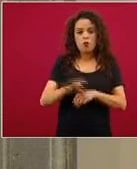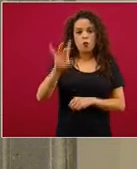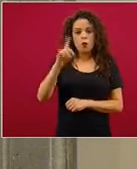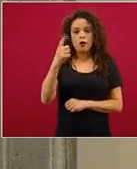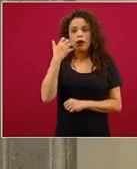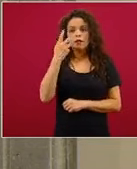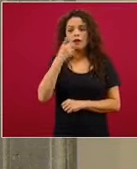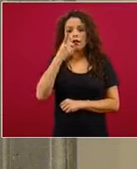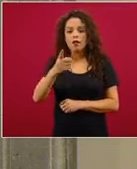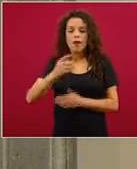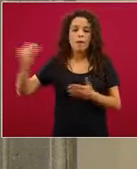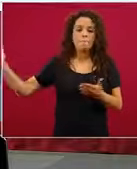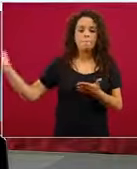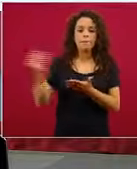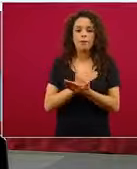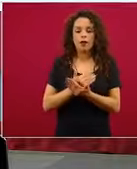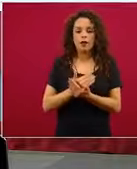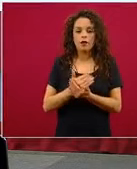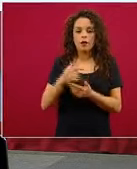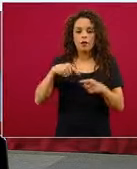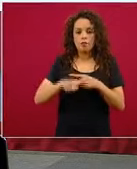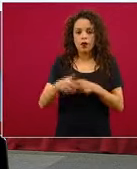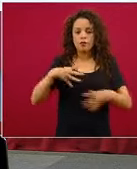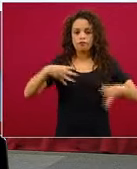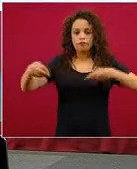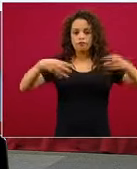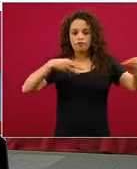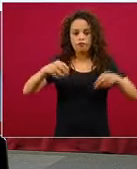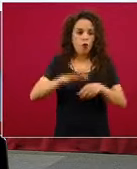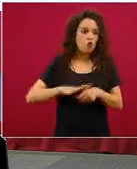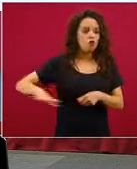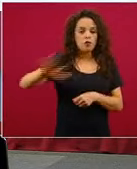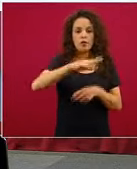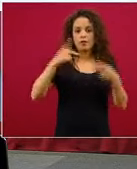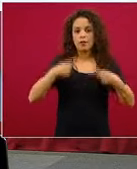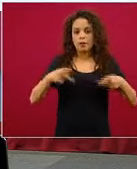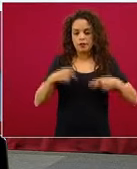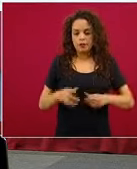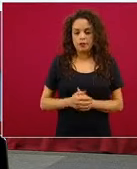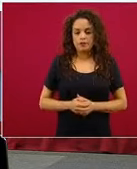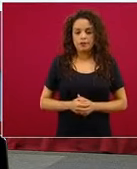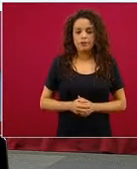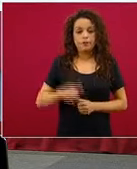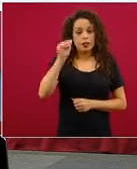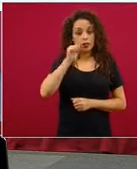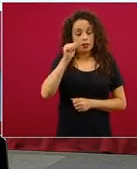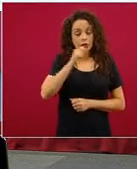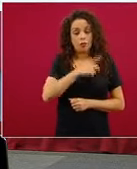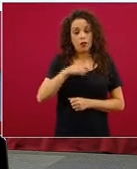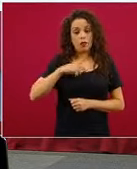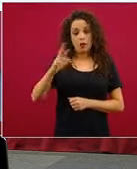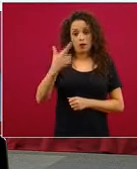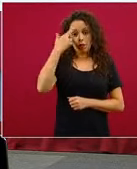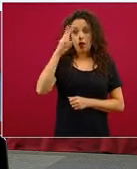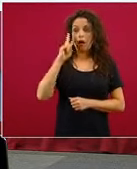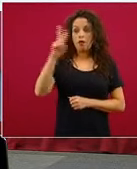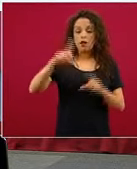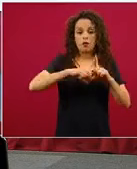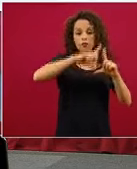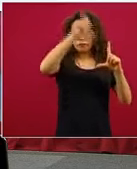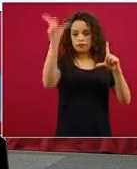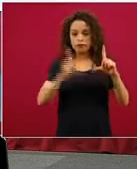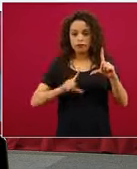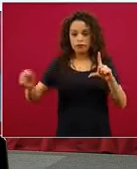disminución en la transmisión a nivel comunitario. Tengamos presente siempre que estamos viendo la gráfica nacional, o sea, es decir, es